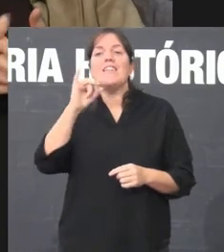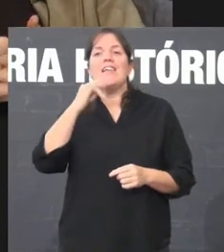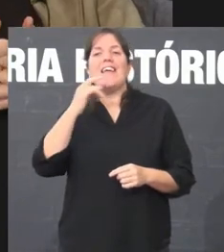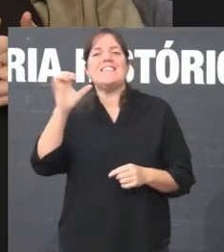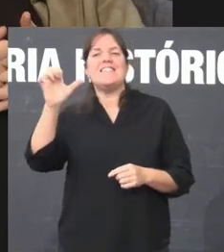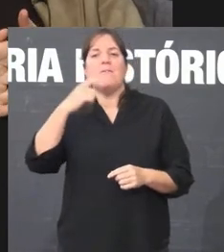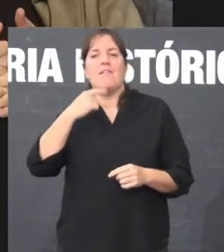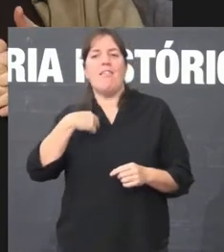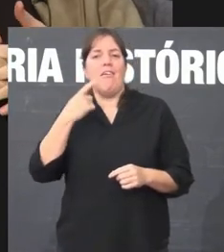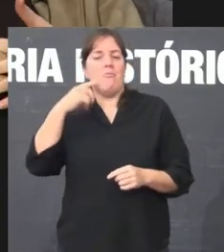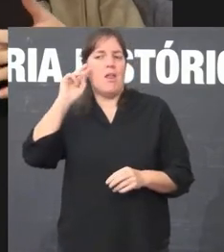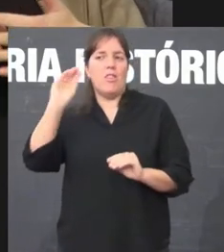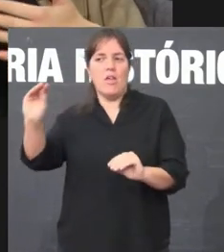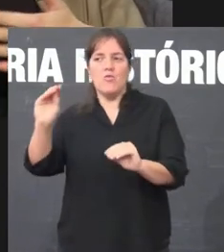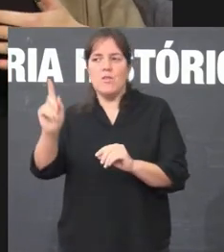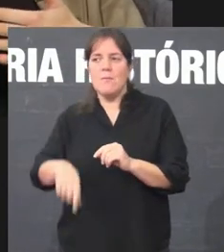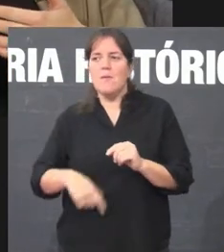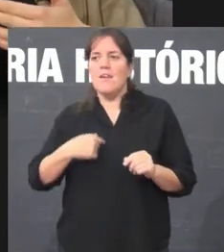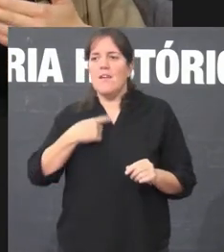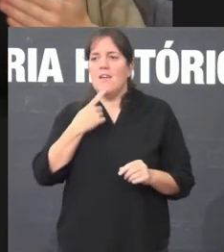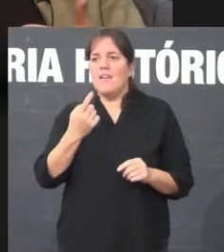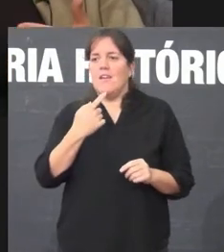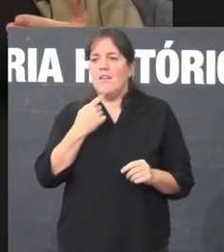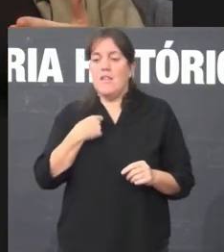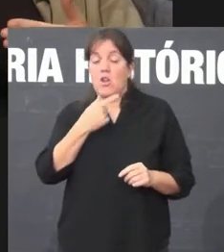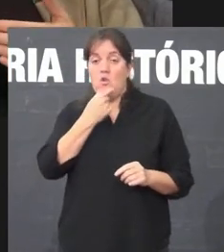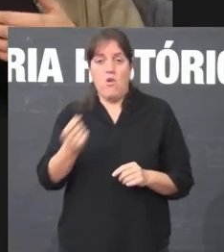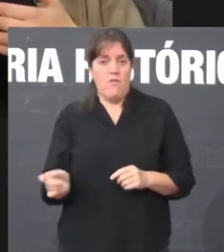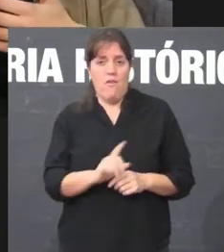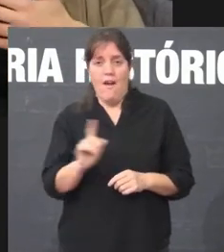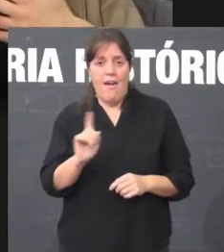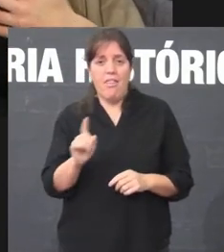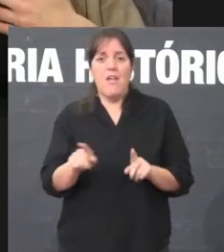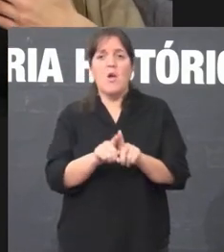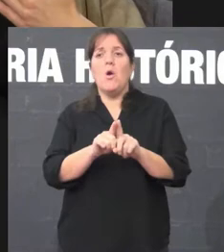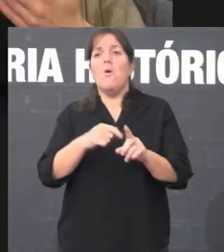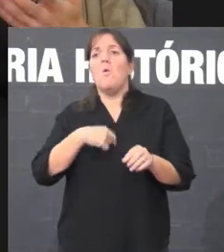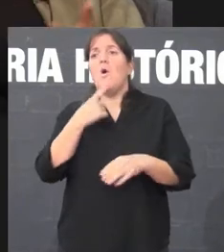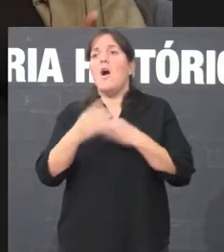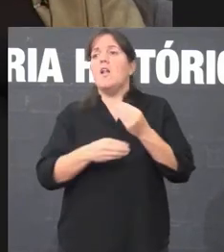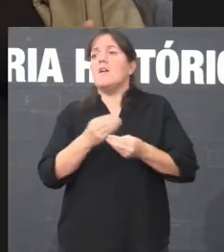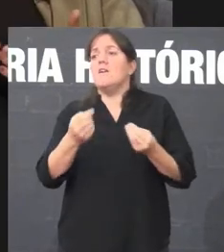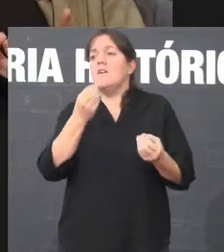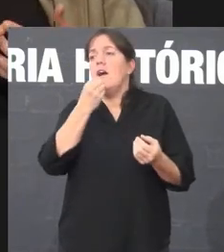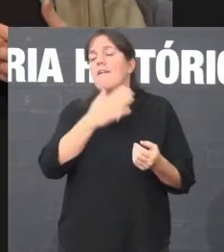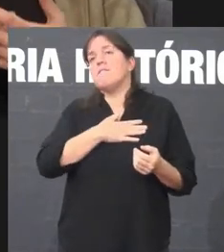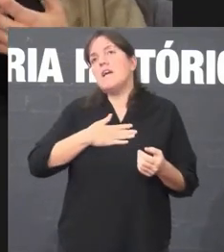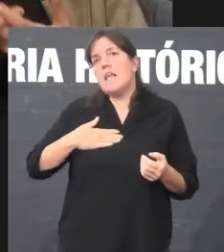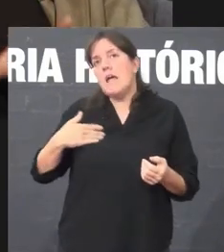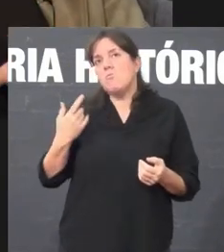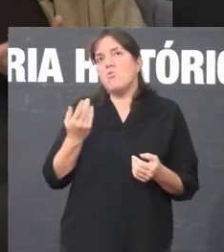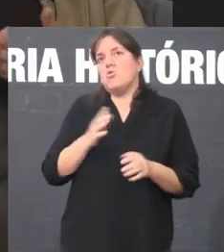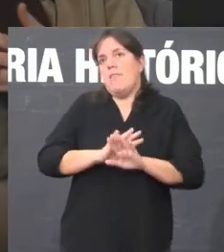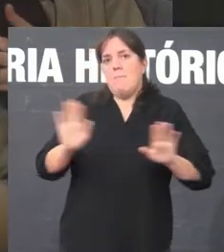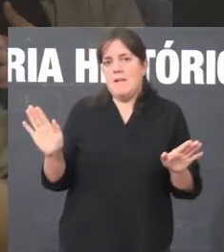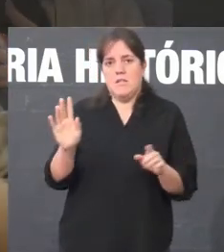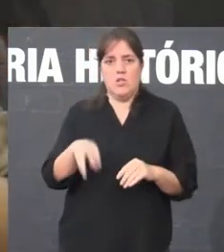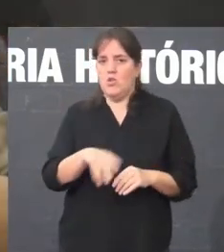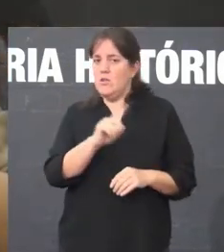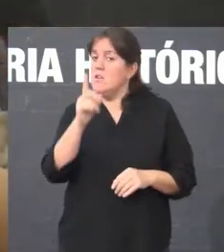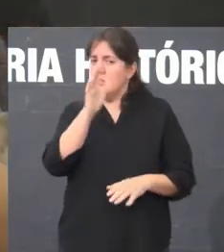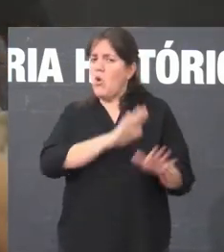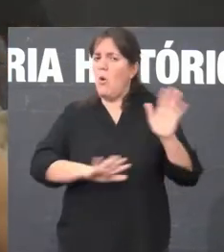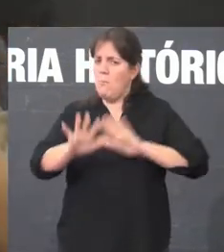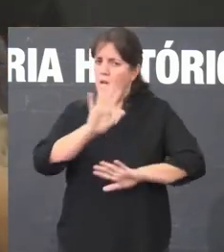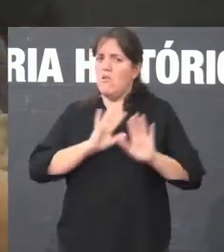súas propias experiencias, e sabemos que non é fácil, e non é simplemente a vontade de querer, é complexo,